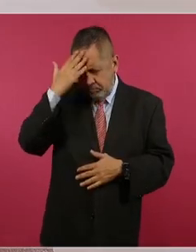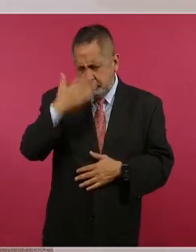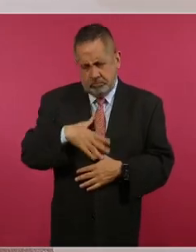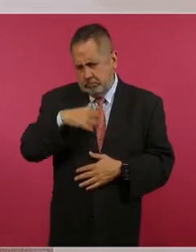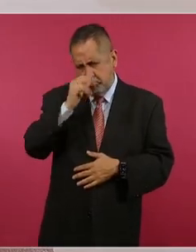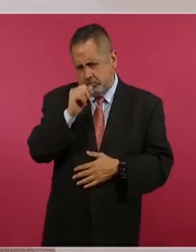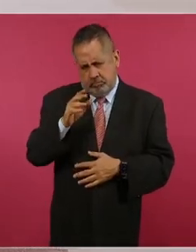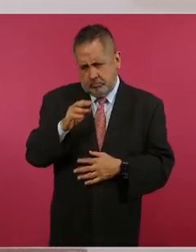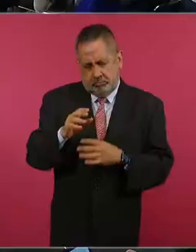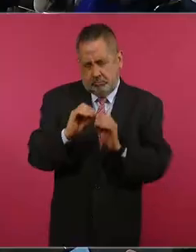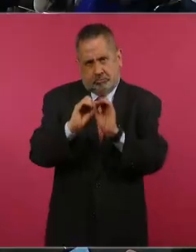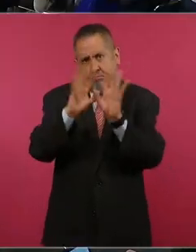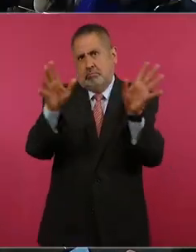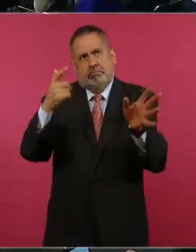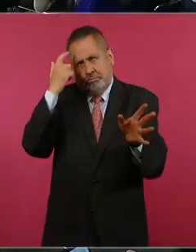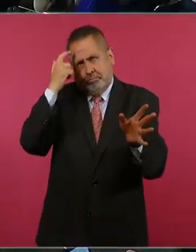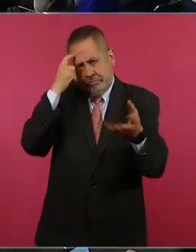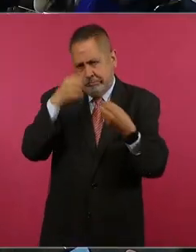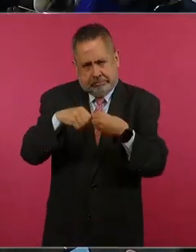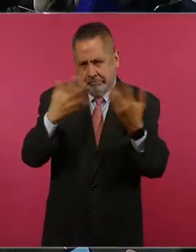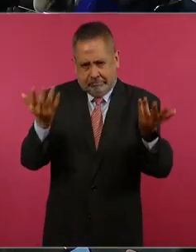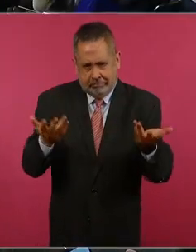pues eso es obvio, ¿no?